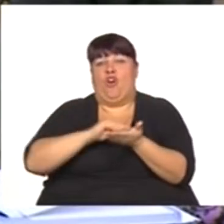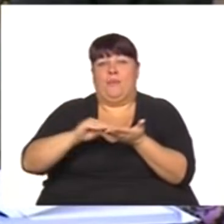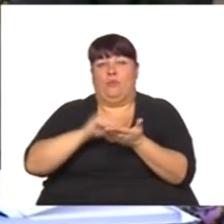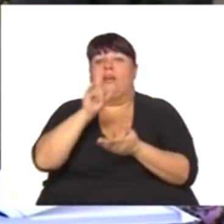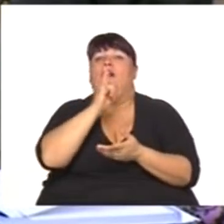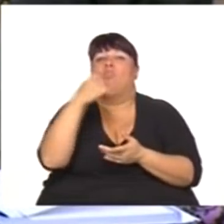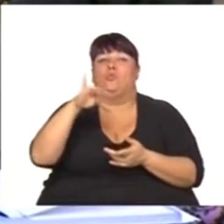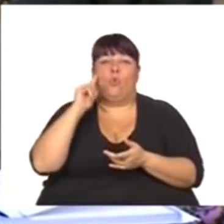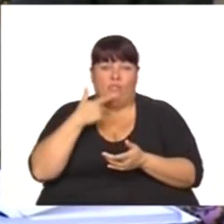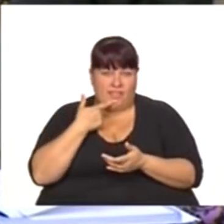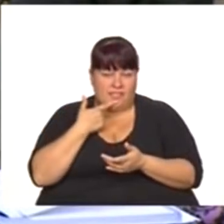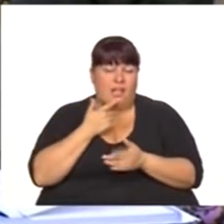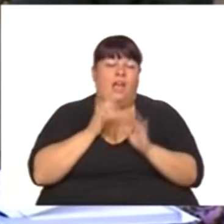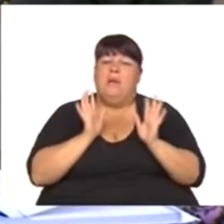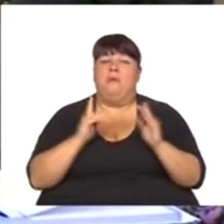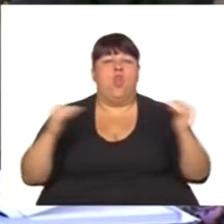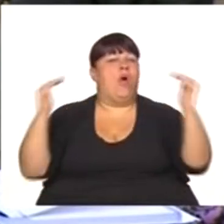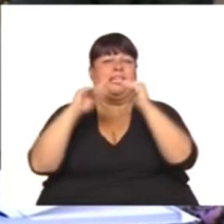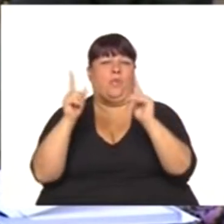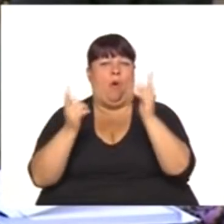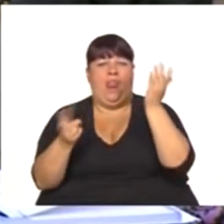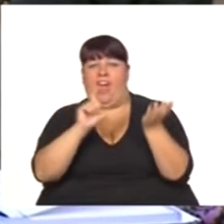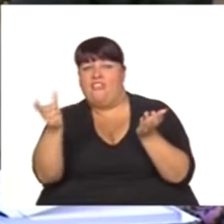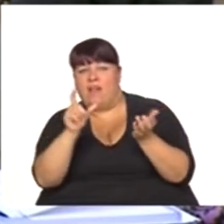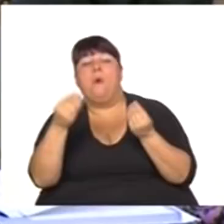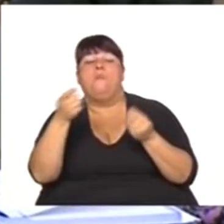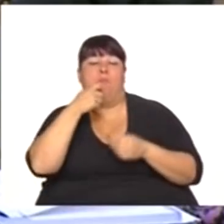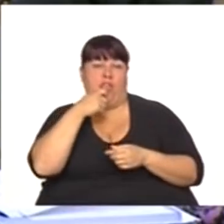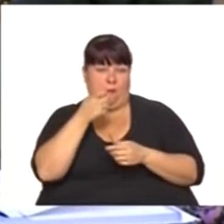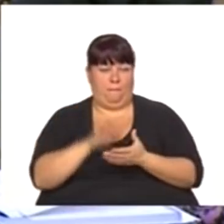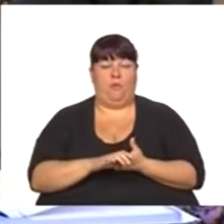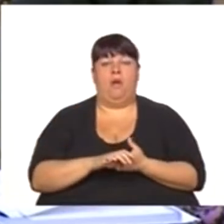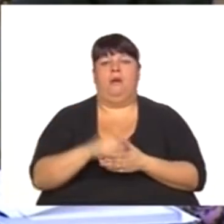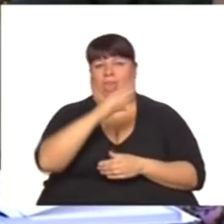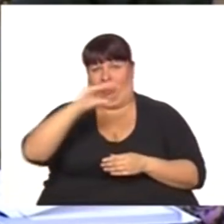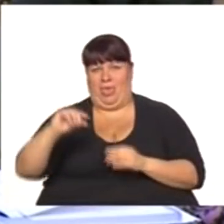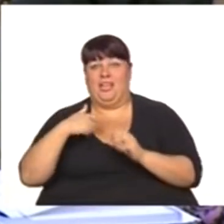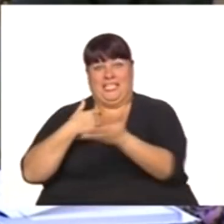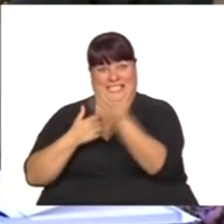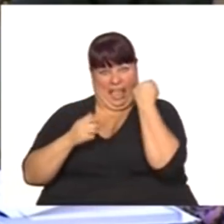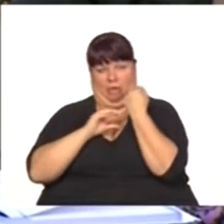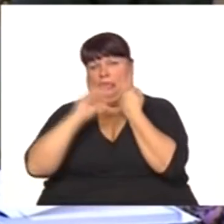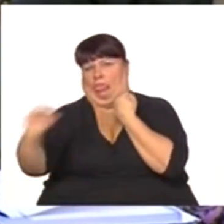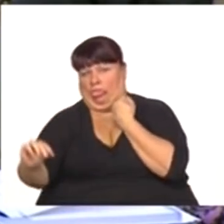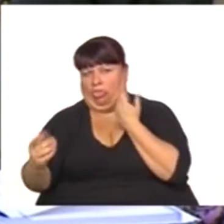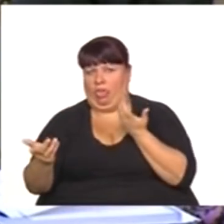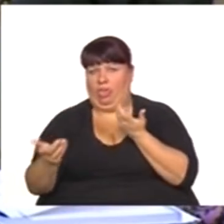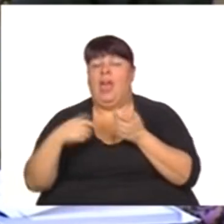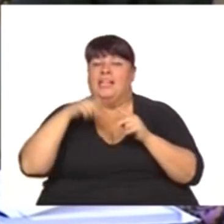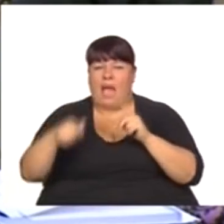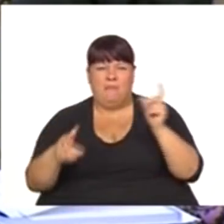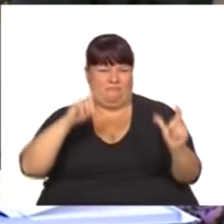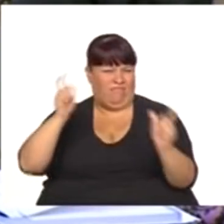diputada Tundis. Pero además no es equitativa la compensación porque le damos mucho menos de lo que le sacamos y además estamos